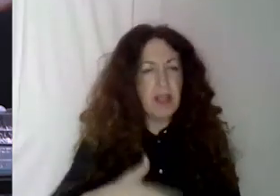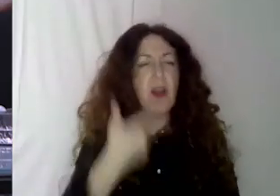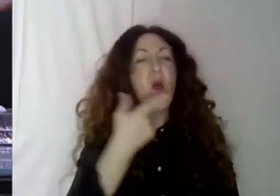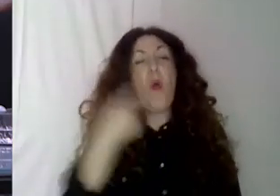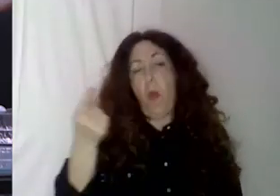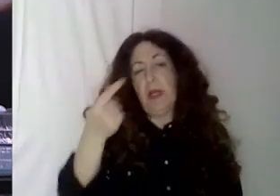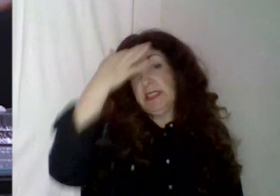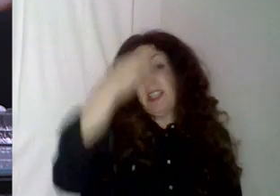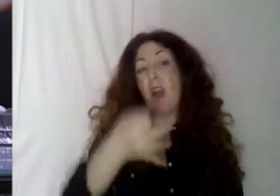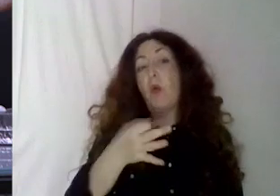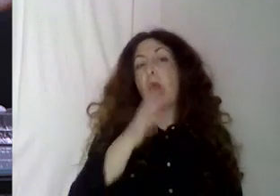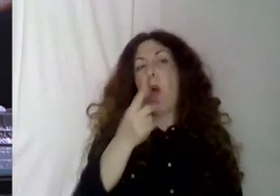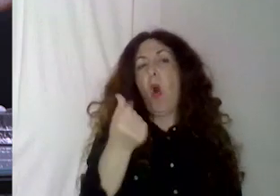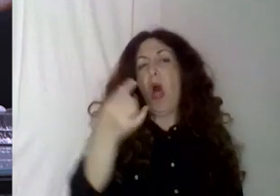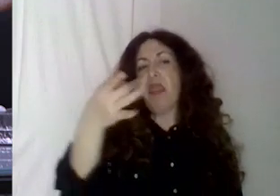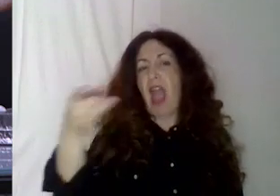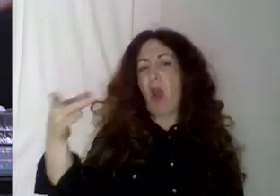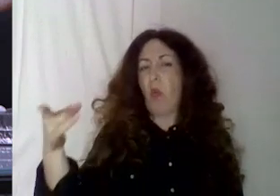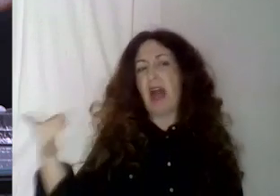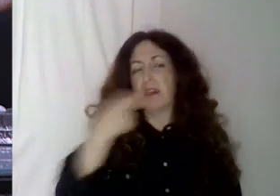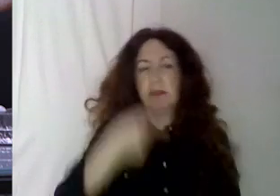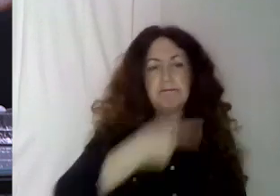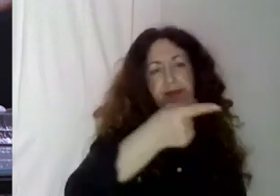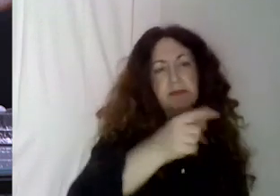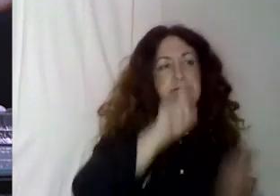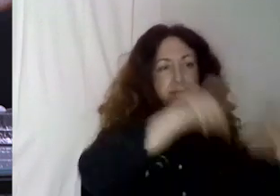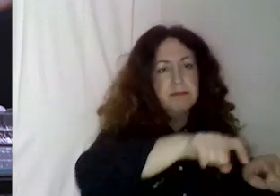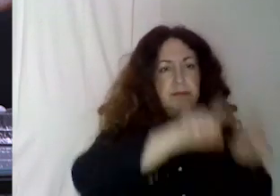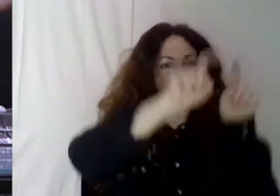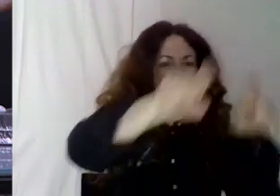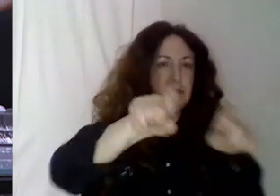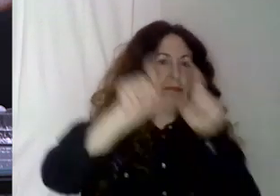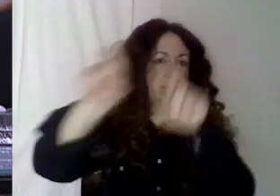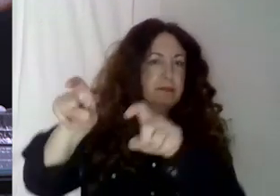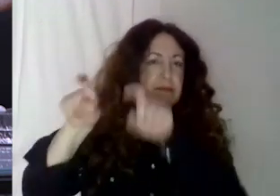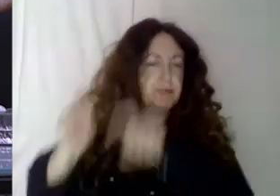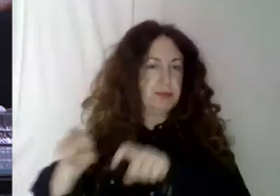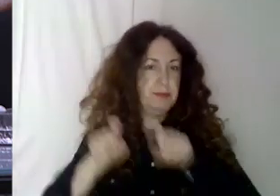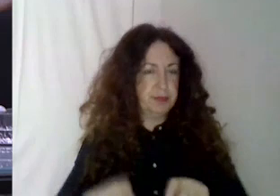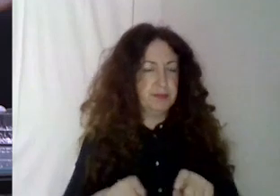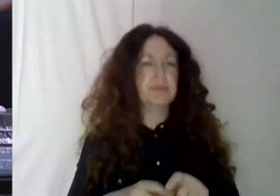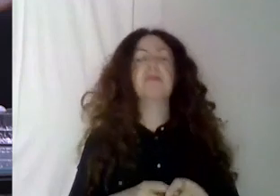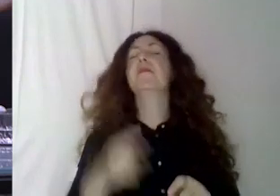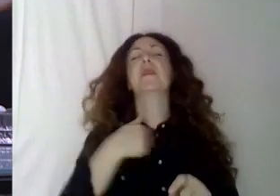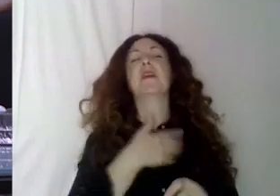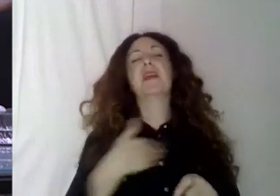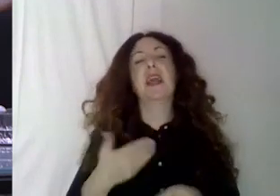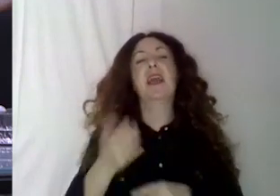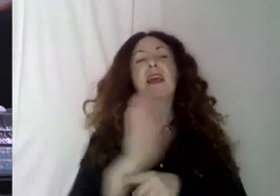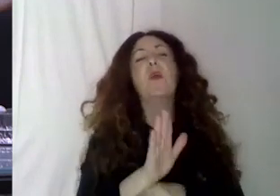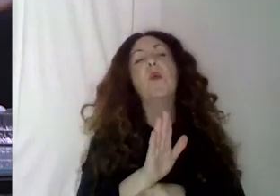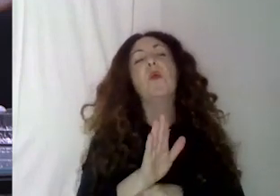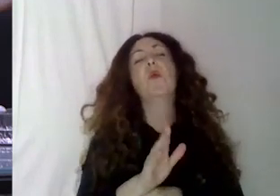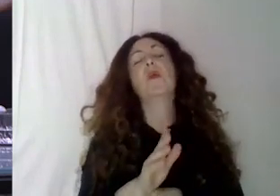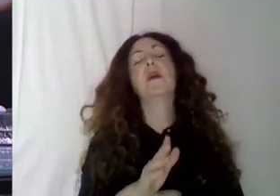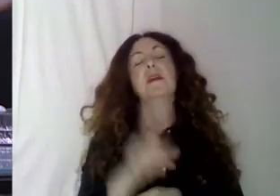saben ustedes que Althusser, el gran filósofo francés, revisor, digamos que si Lacan es revisor del doctor Freud, Althusser